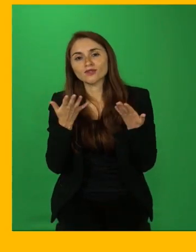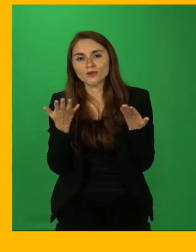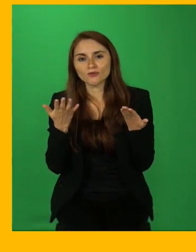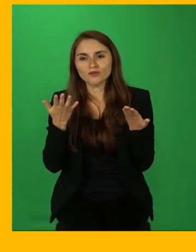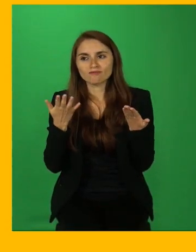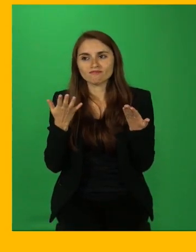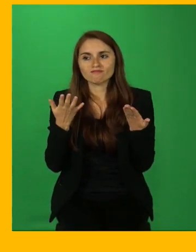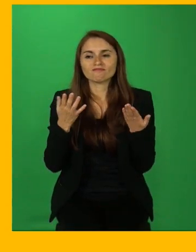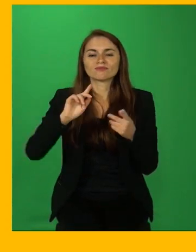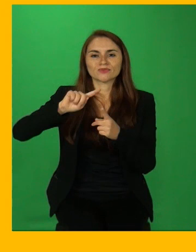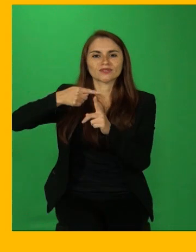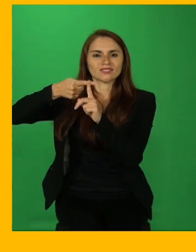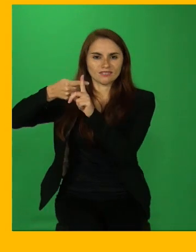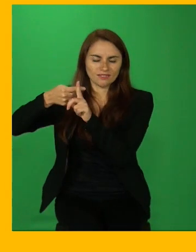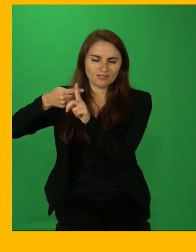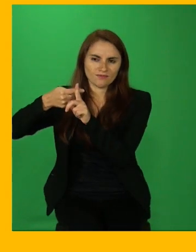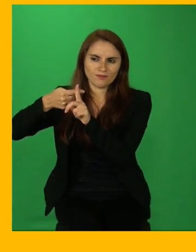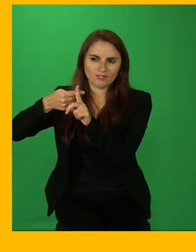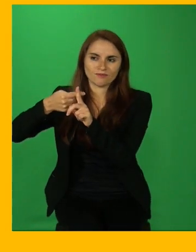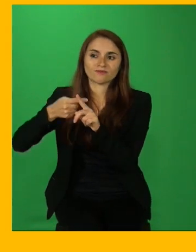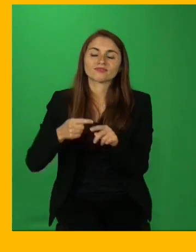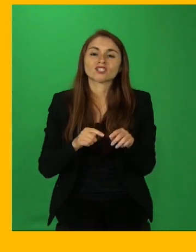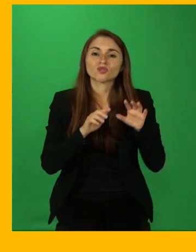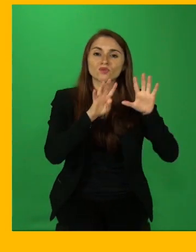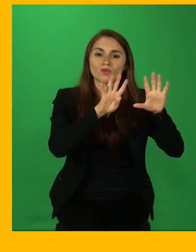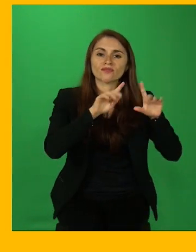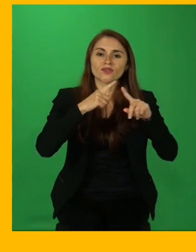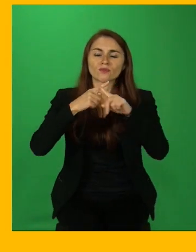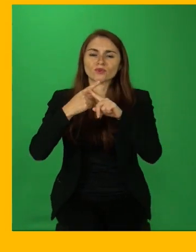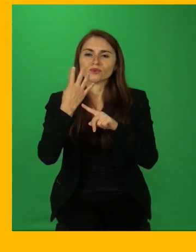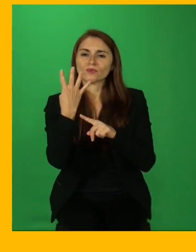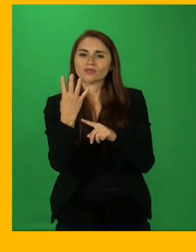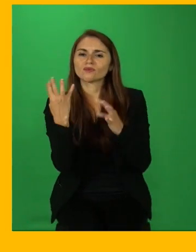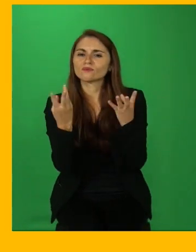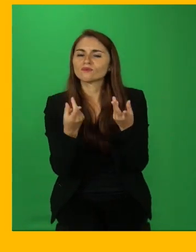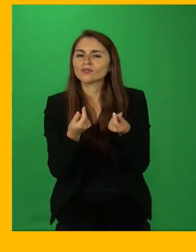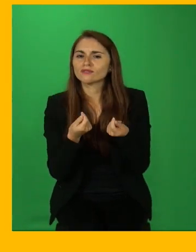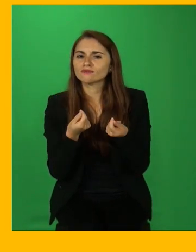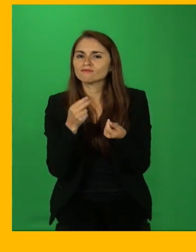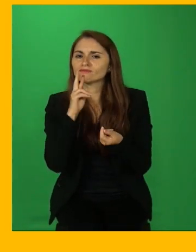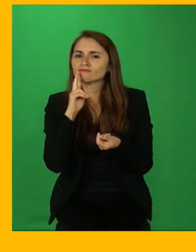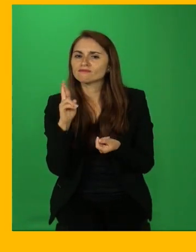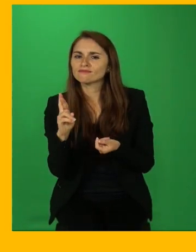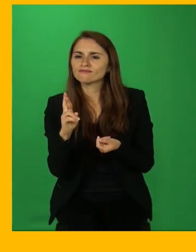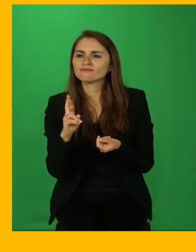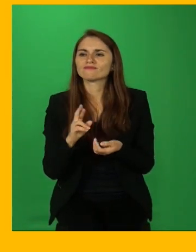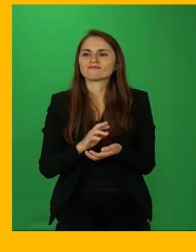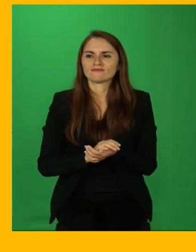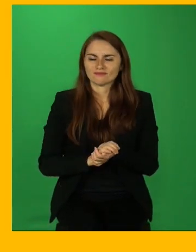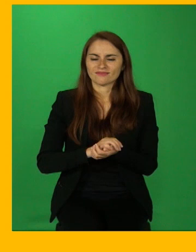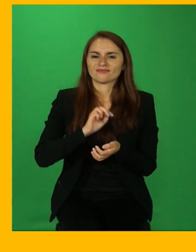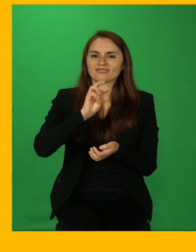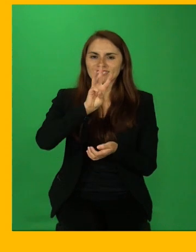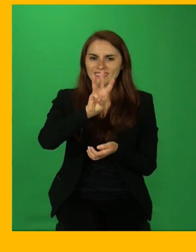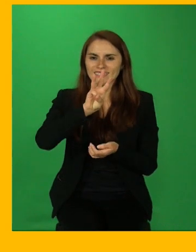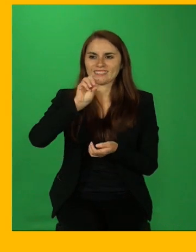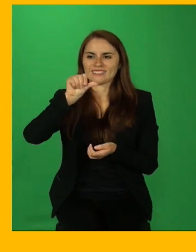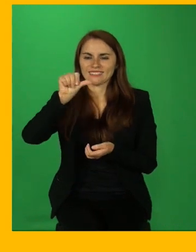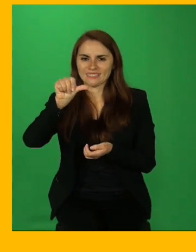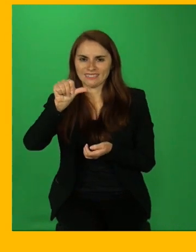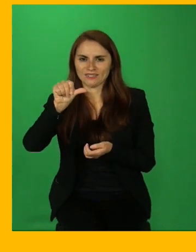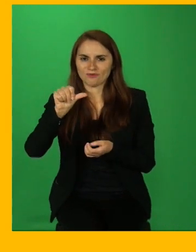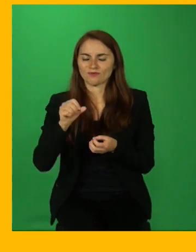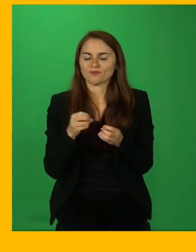entonces positivo y 9 por 4 cuánto es finalmente muy bien es 36